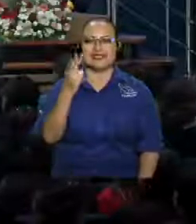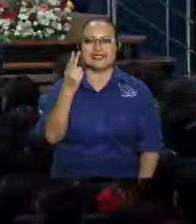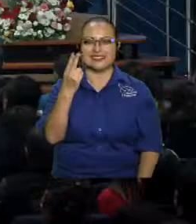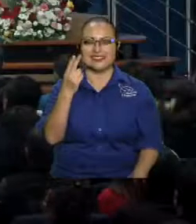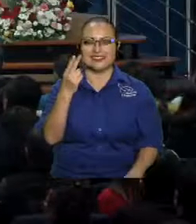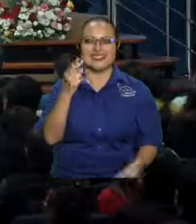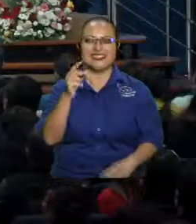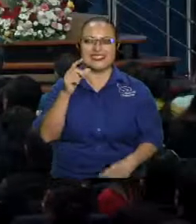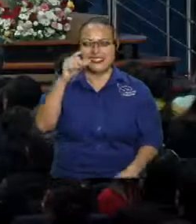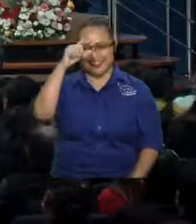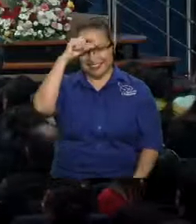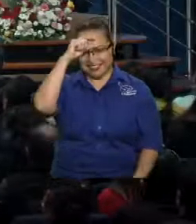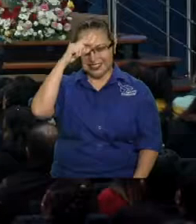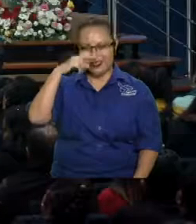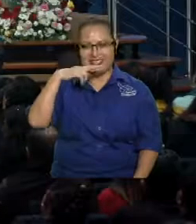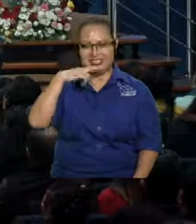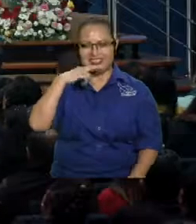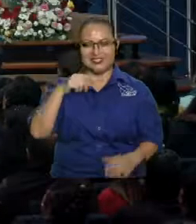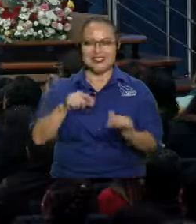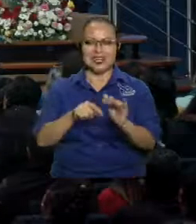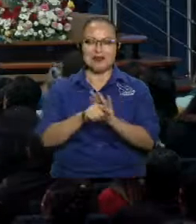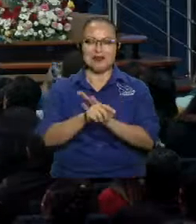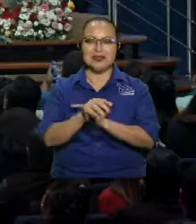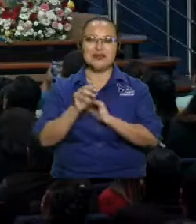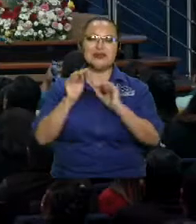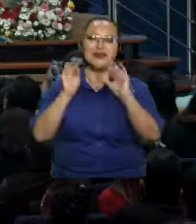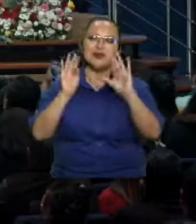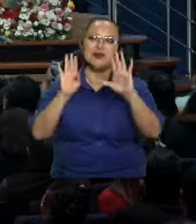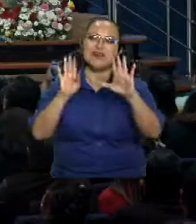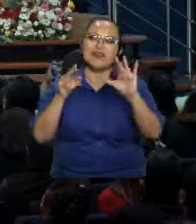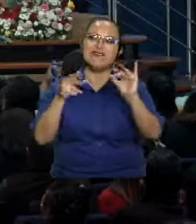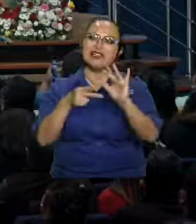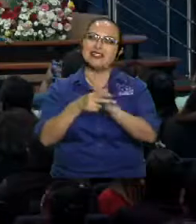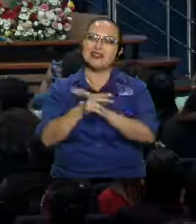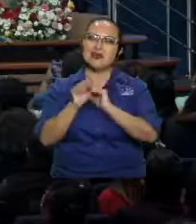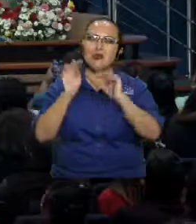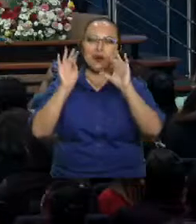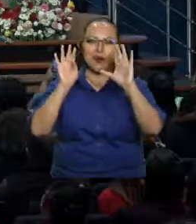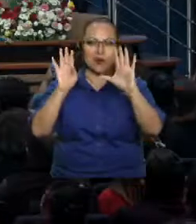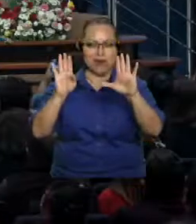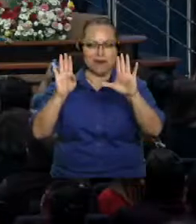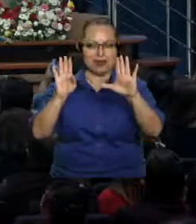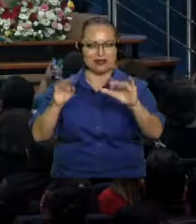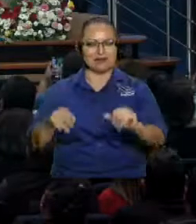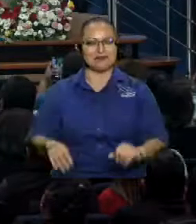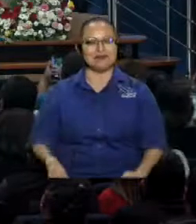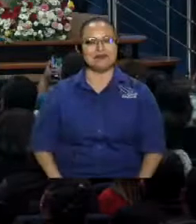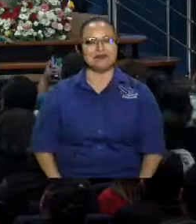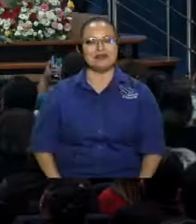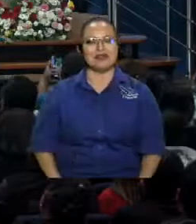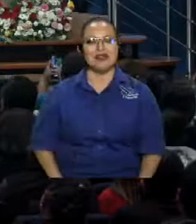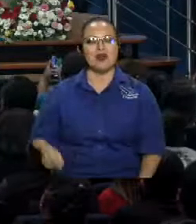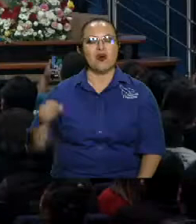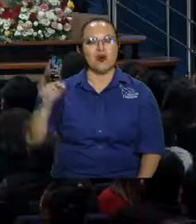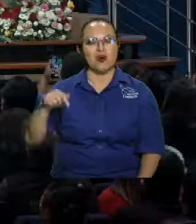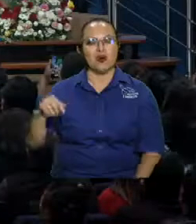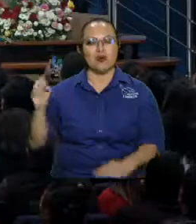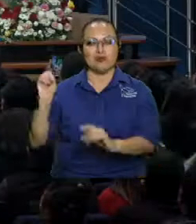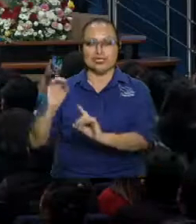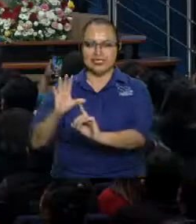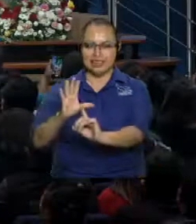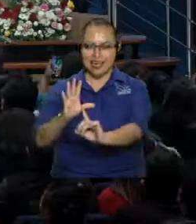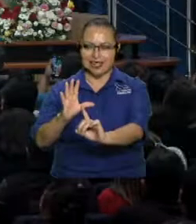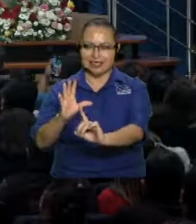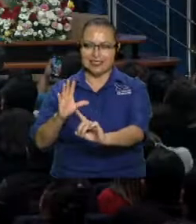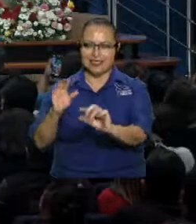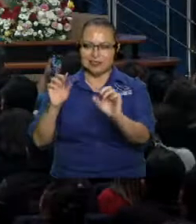Recuerden que estamos en 2 Corintios capítulo 9, verso 9. ¿Ok? Ya vamos a orar por sus cumpleaños, de todo, pero sus cumpleaños nos van a servir,